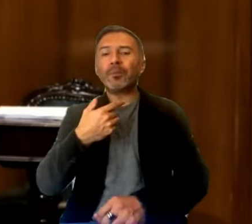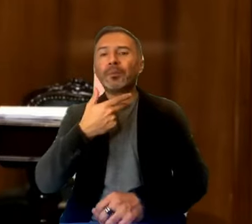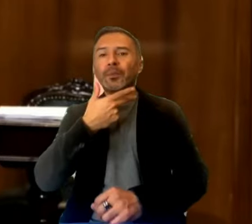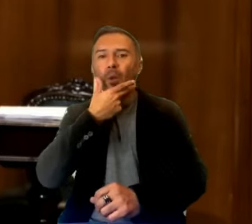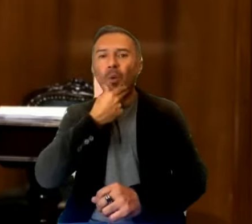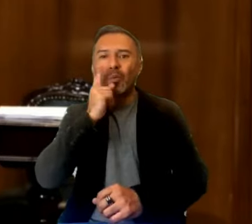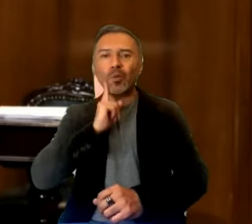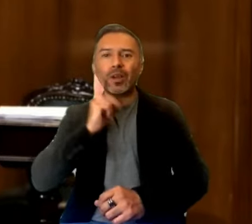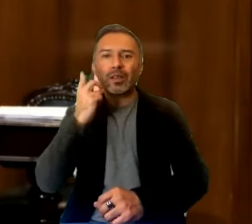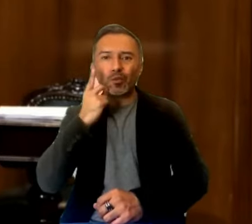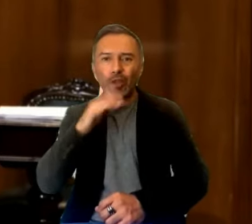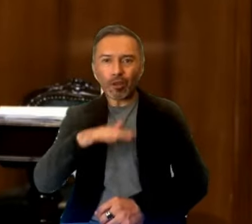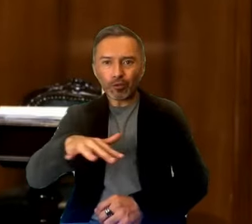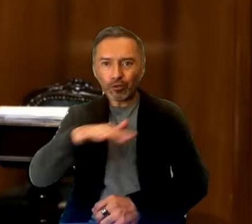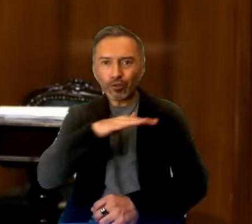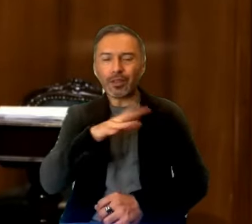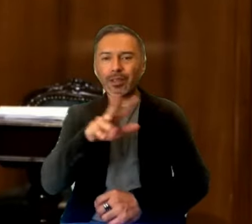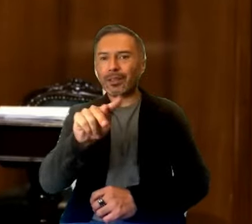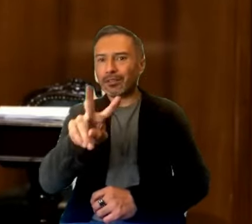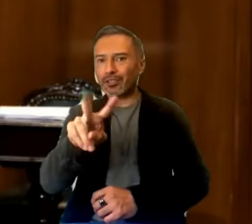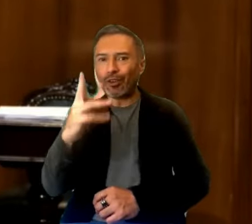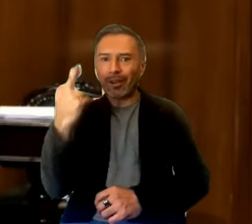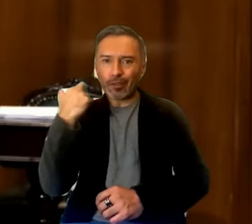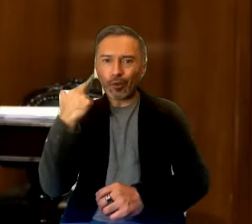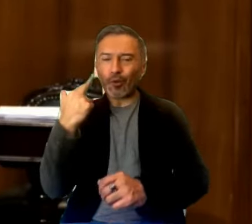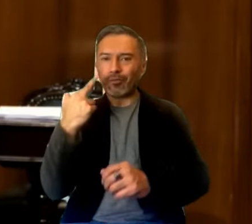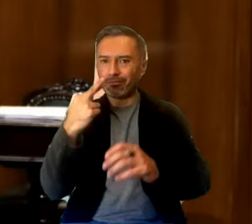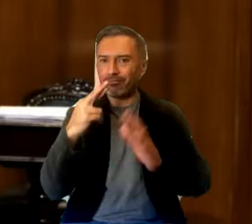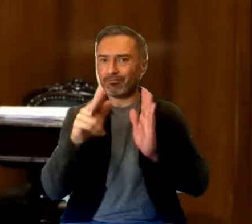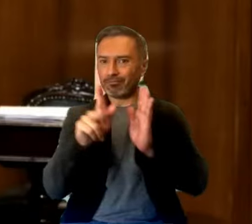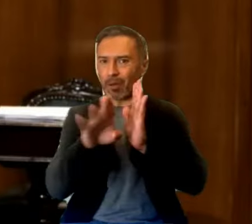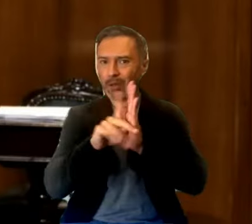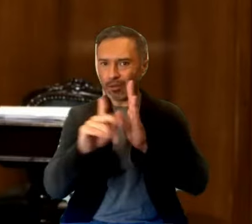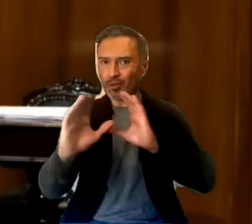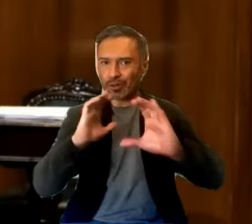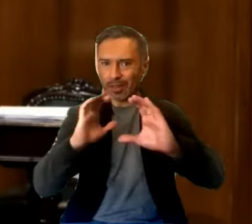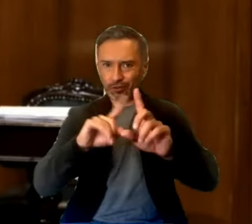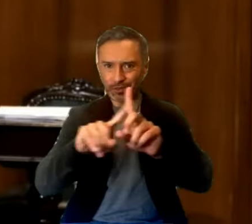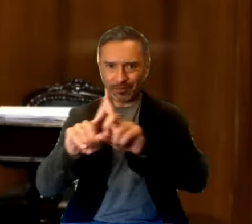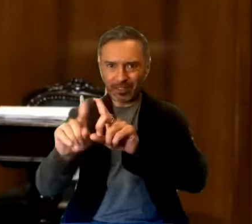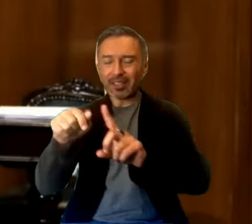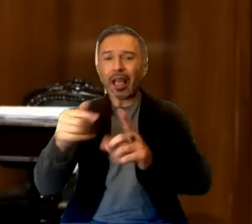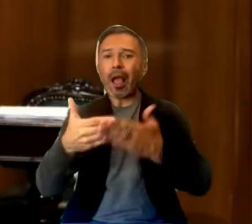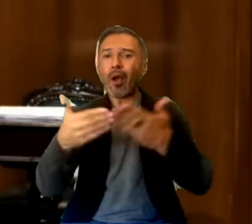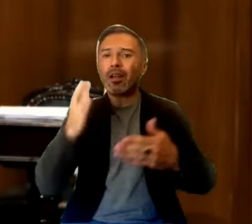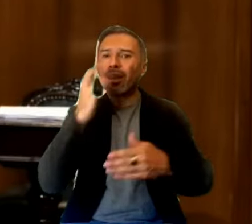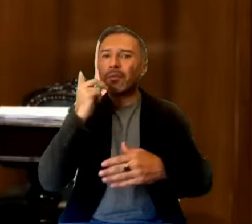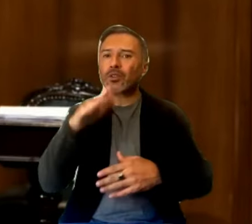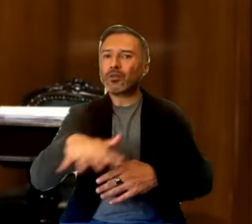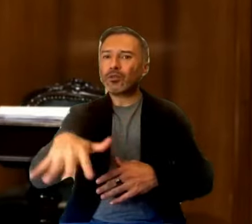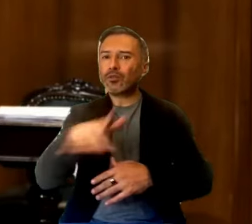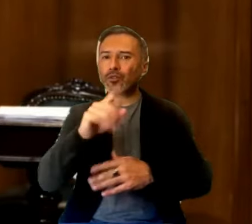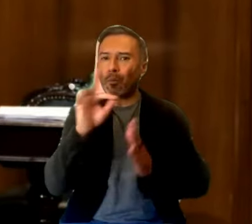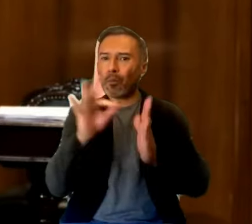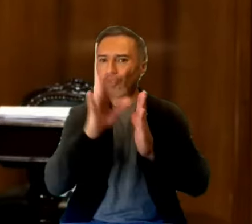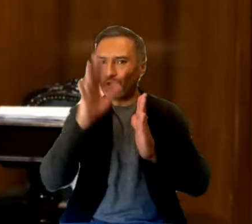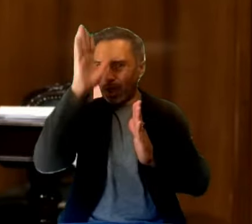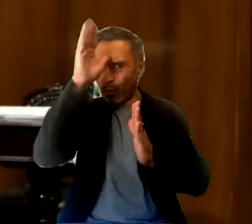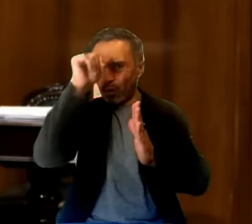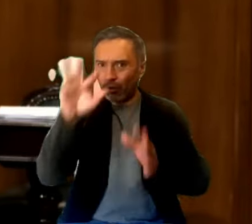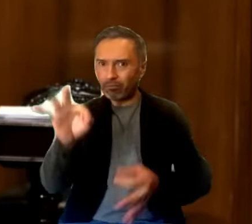comunicación. Someto a la consideración de esta honorable legislatura el presente punto de acuerdo de urgente y obvia